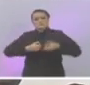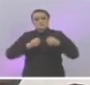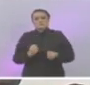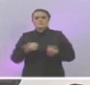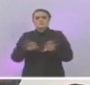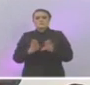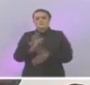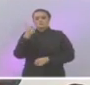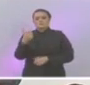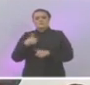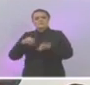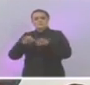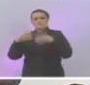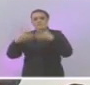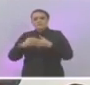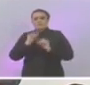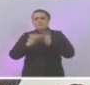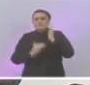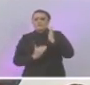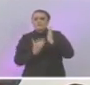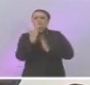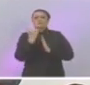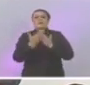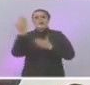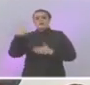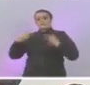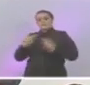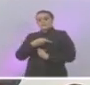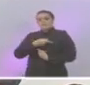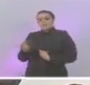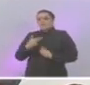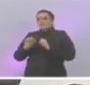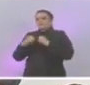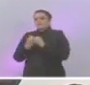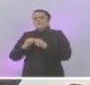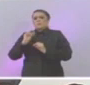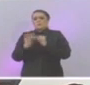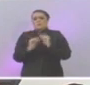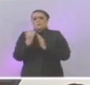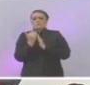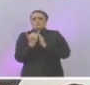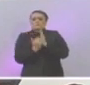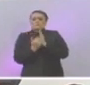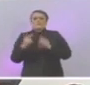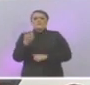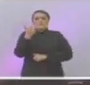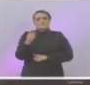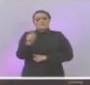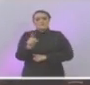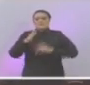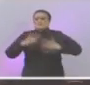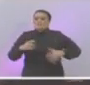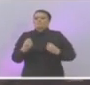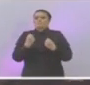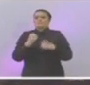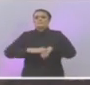economía y el empleo han crecido. La pobreza y las carencias sociales disminuyen, las finanzas públicas están más